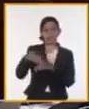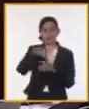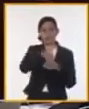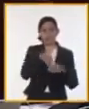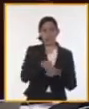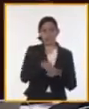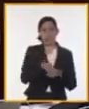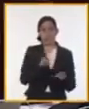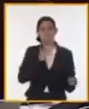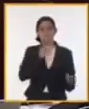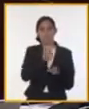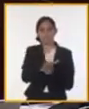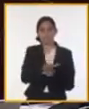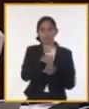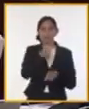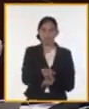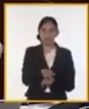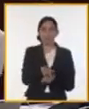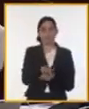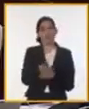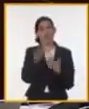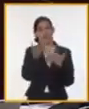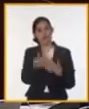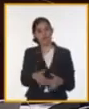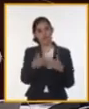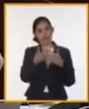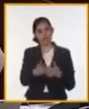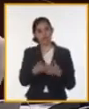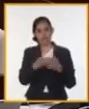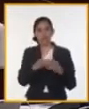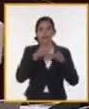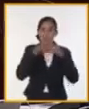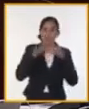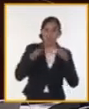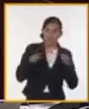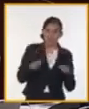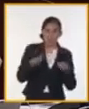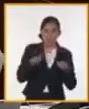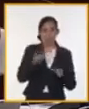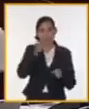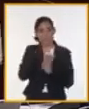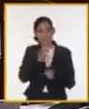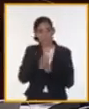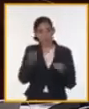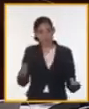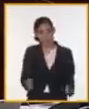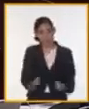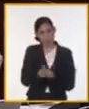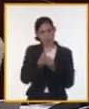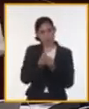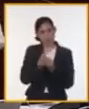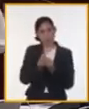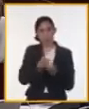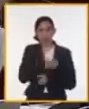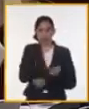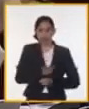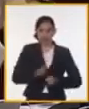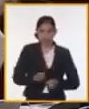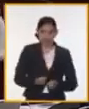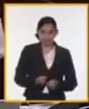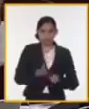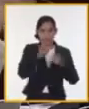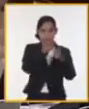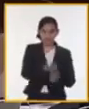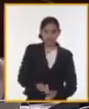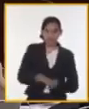por el tema del azúcar, la fuerza de trabajo, el tema de las semillas, el tema de los fertilizantes, el tema de los herbicidas, es decir, todo lo